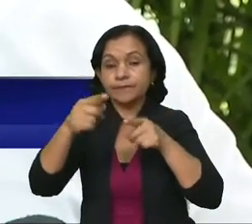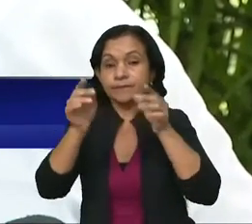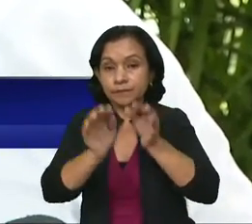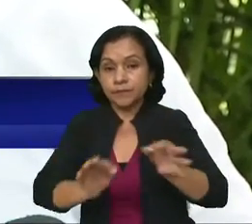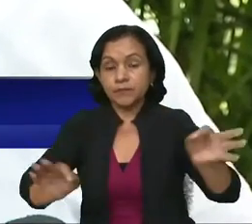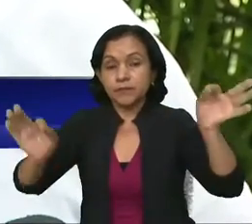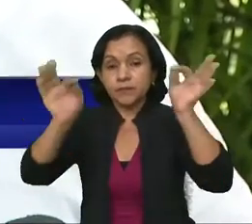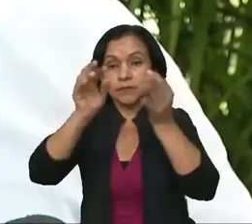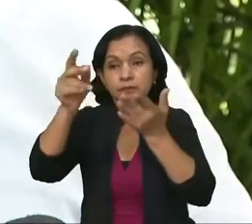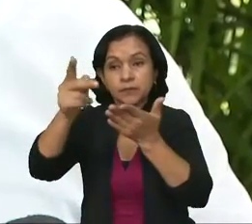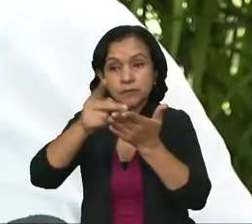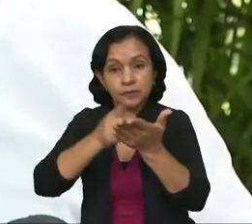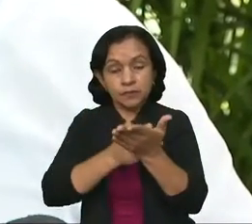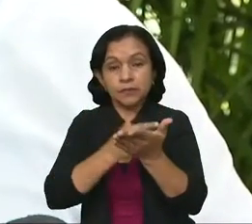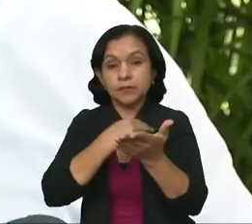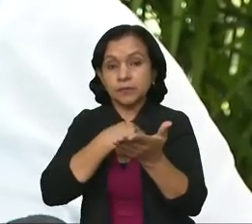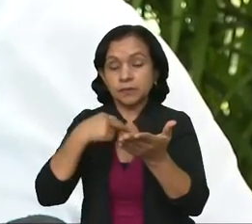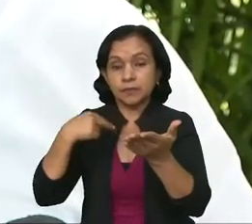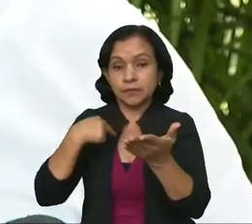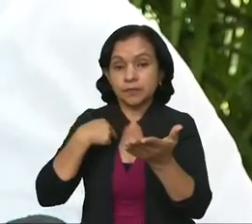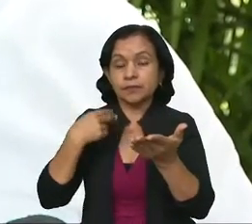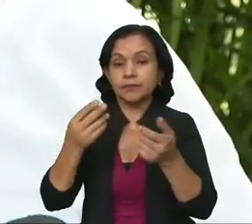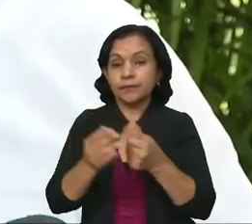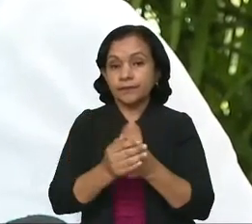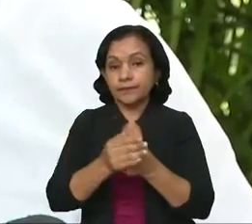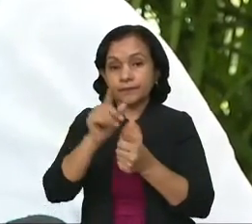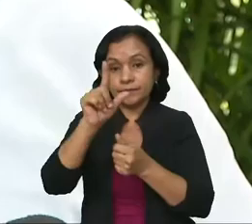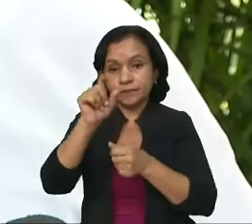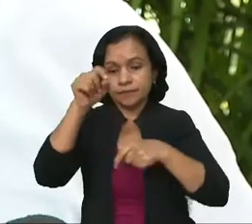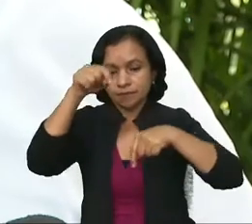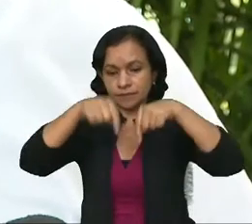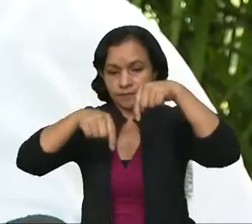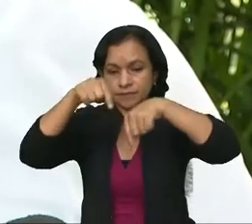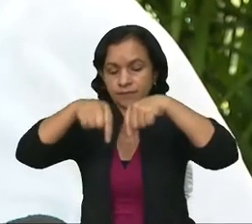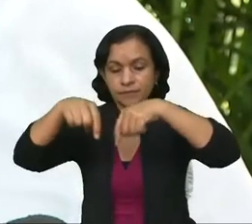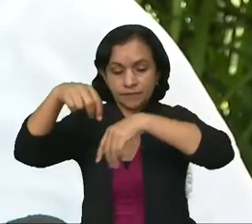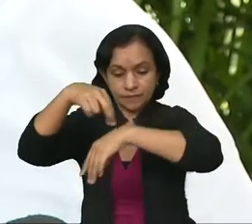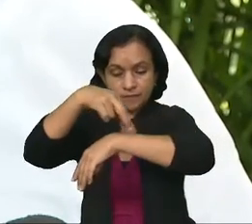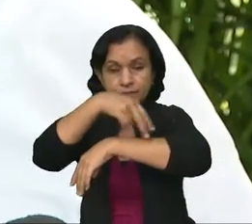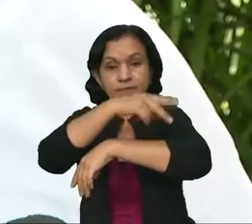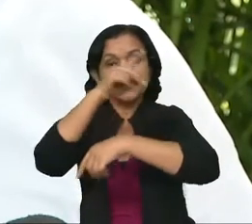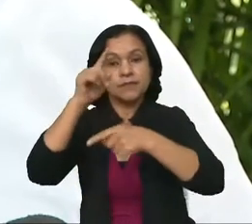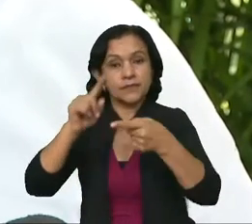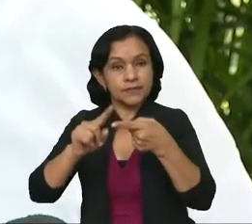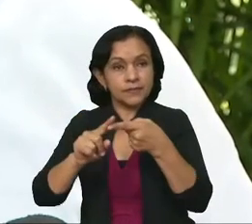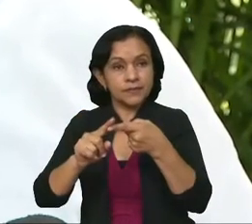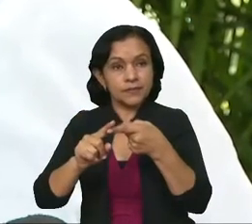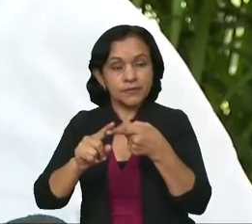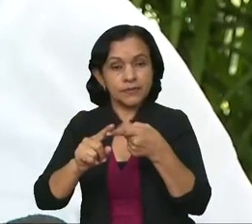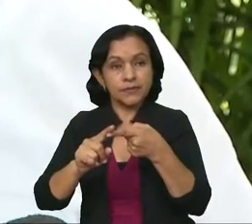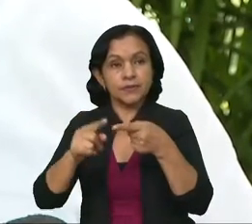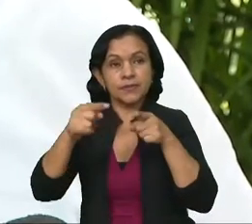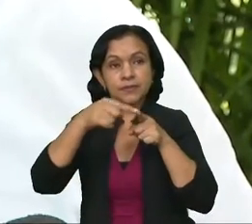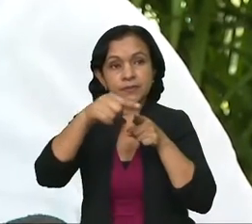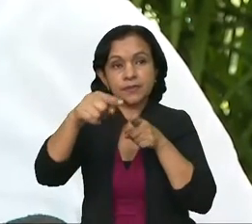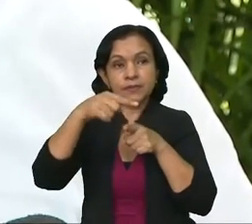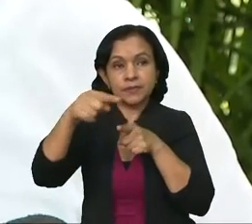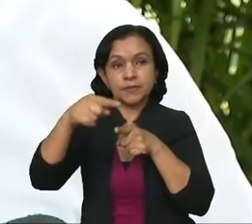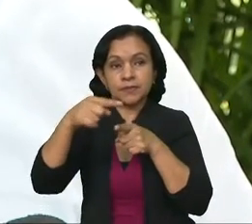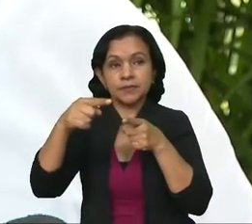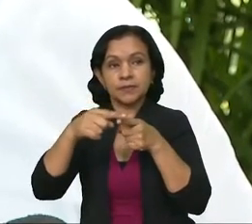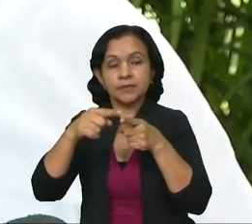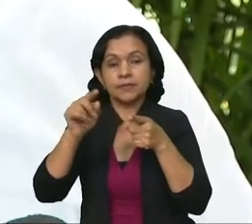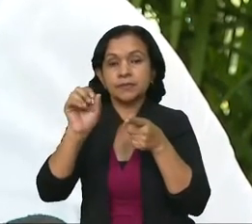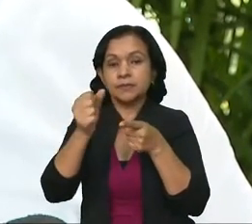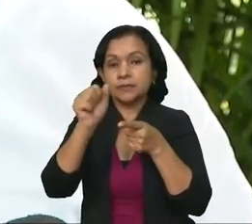principales proyectos son los siguientes: el mejoramiento de 10 kilómetros de caminos rurales en los municipios siguientes: La